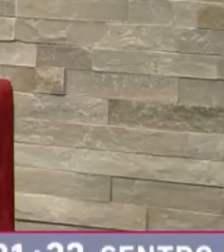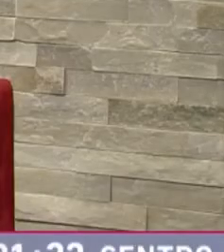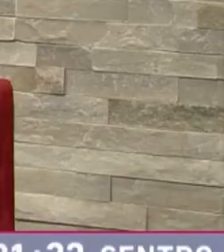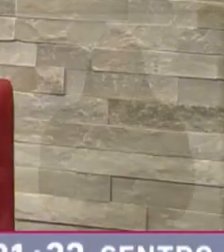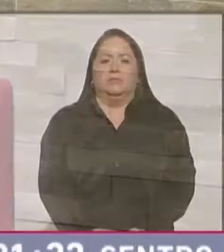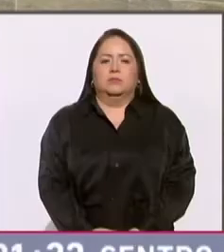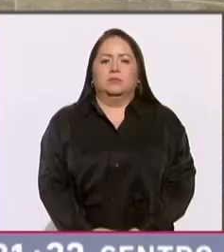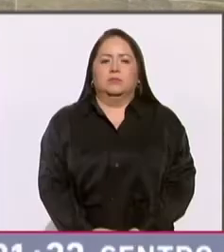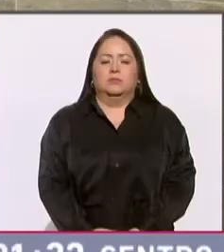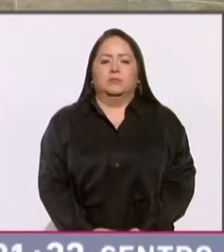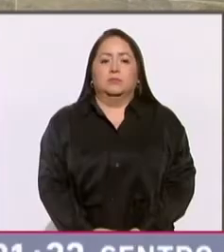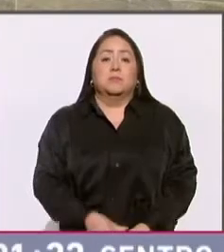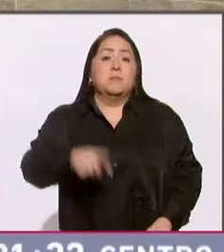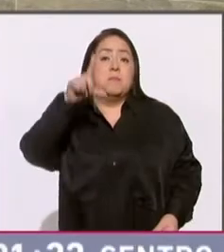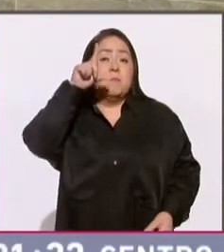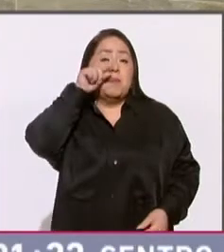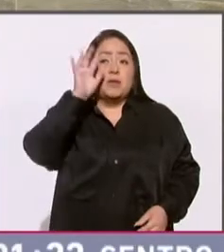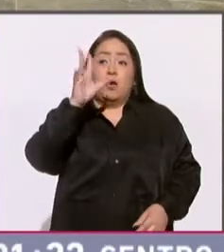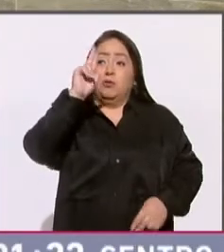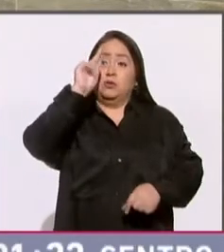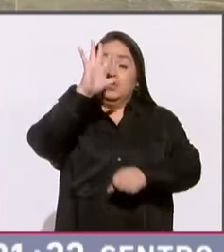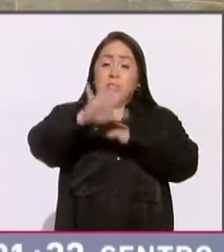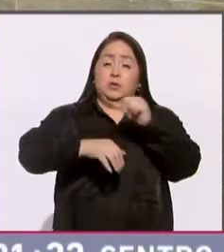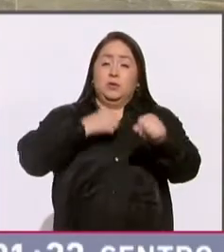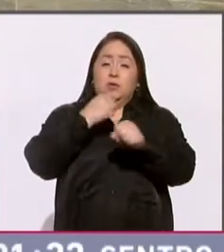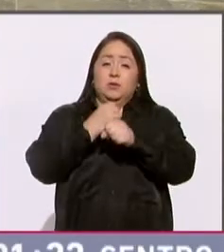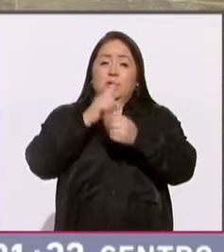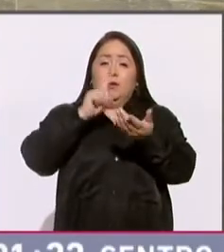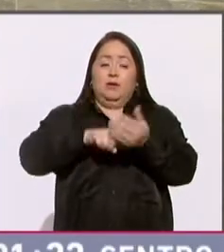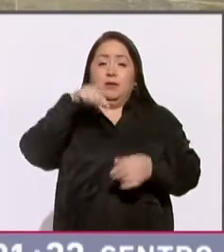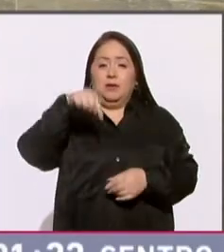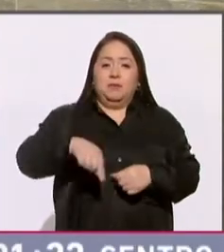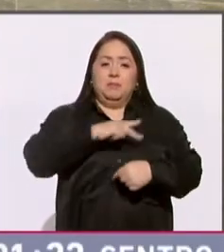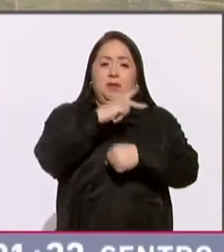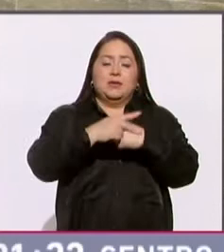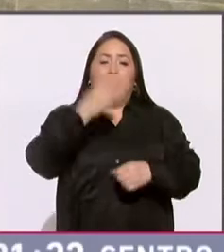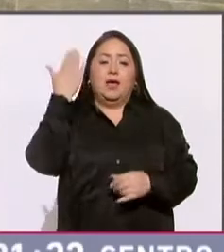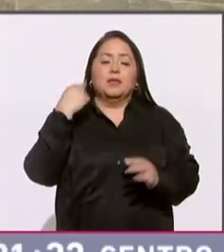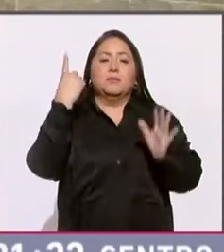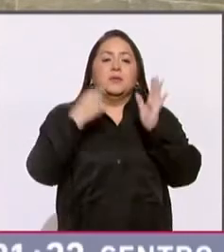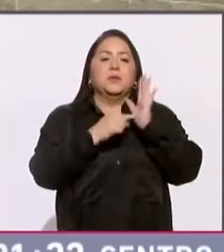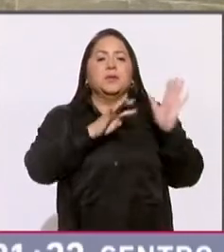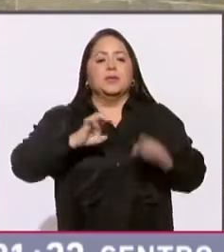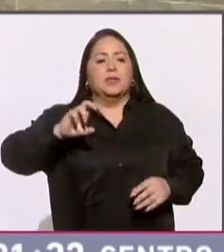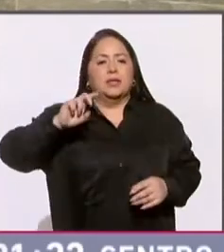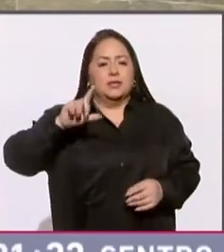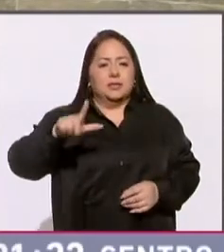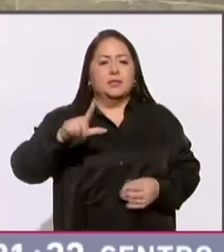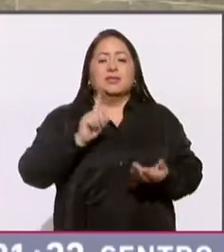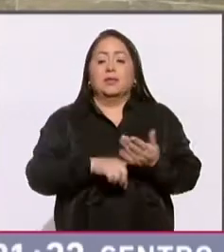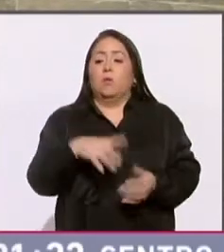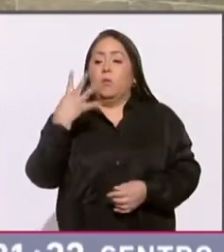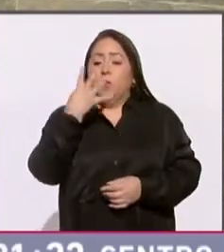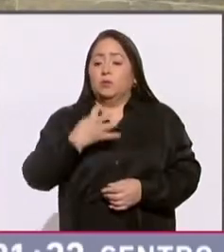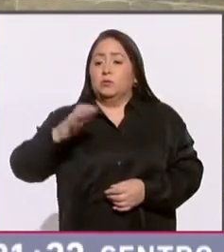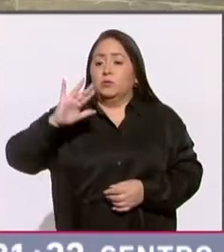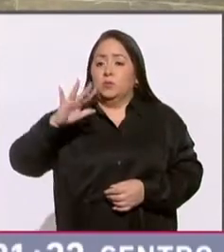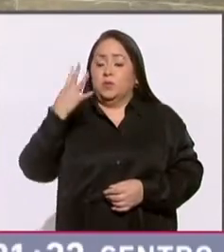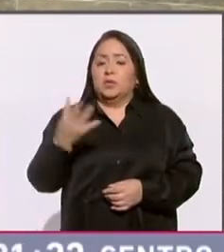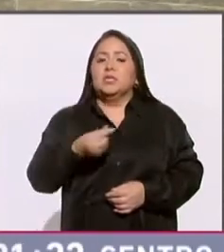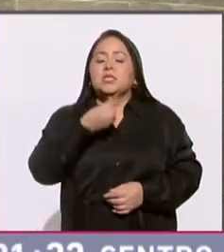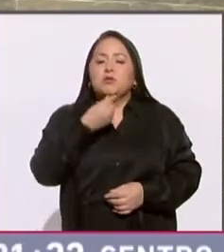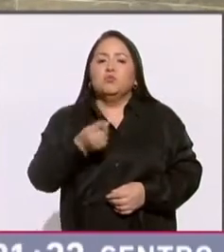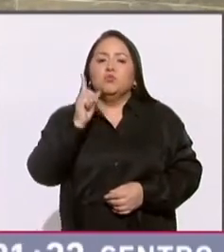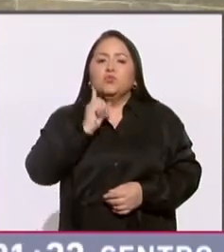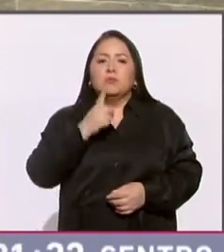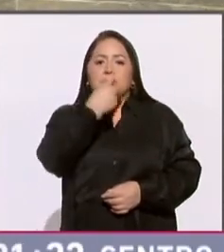mañana se cumplen 85 años de la llegada a nuestro país en 1937 de 454 niñas y